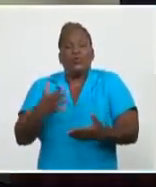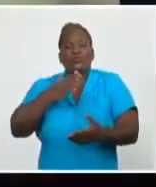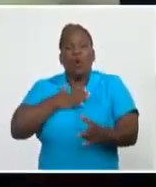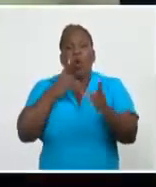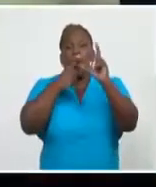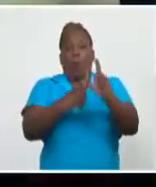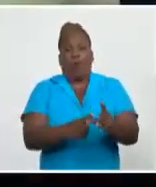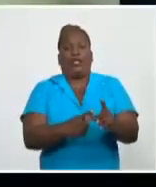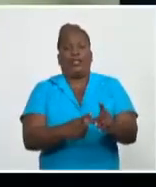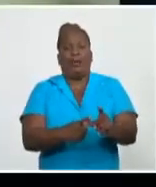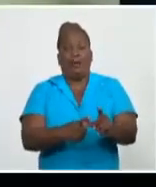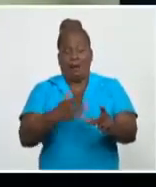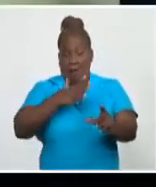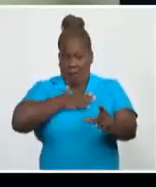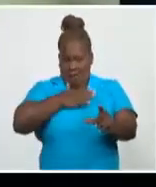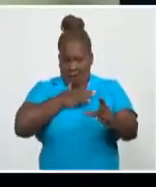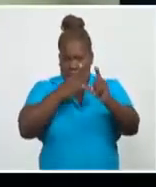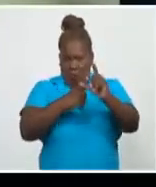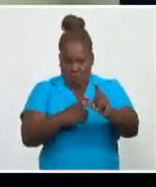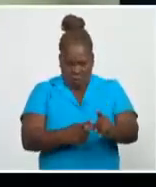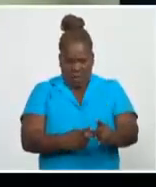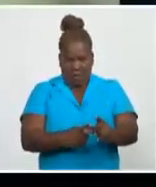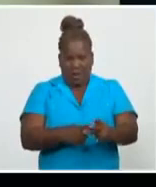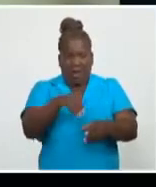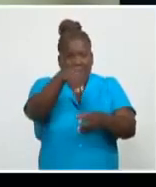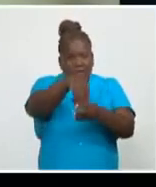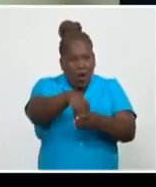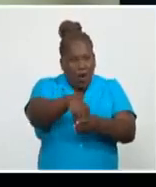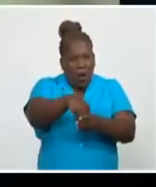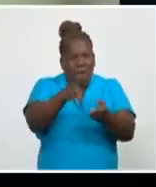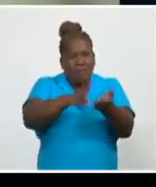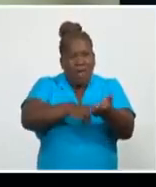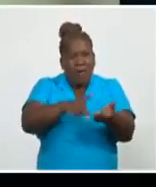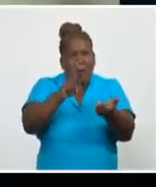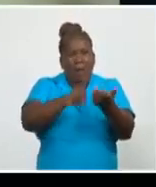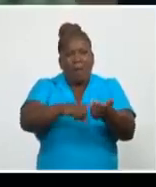comunista, de pertenecer a un partido